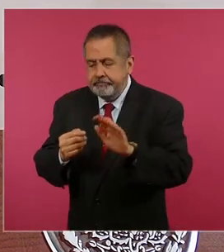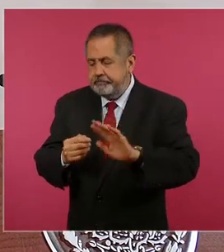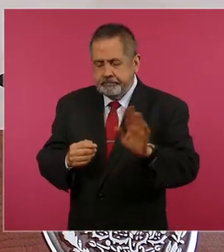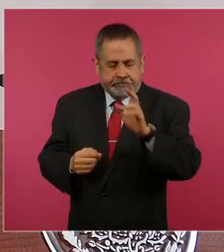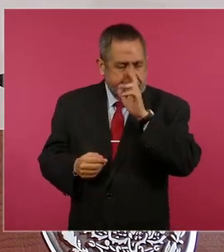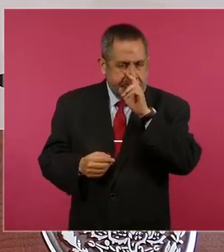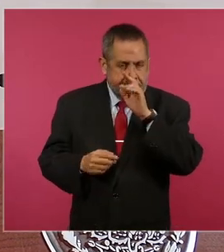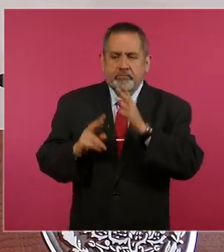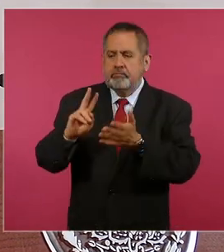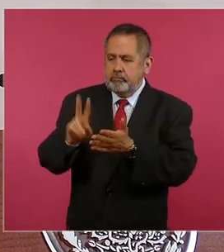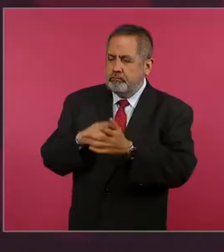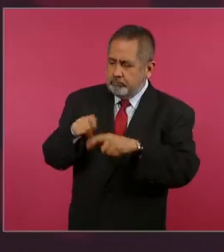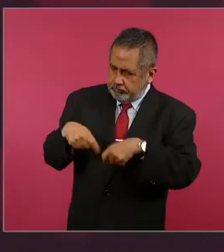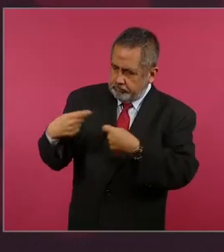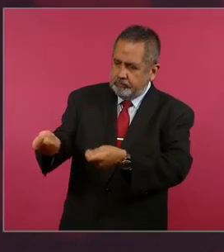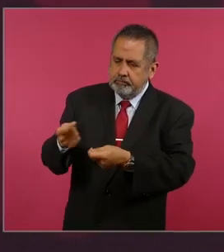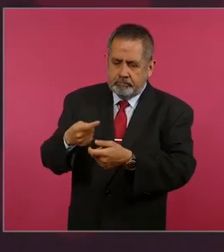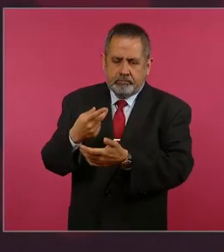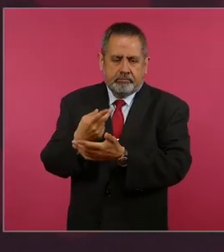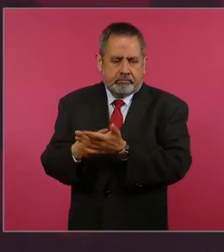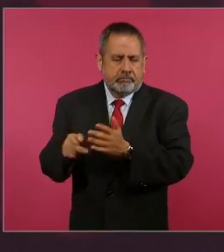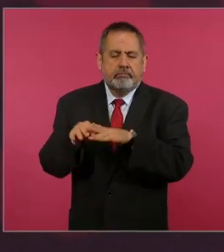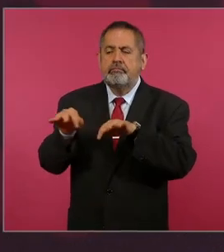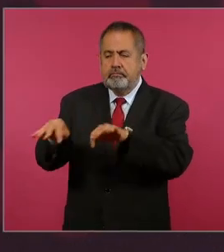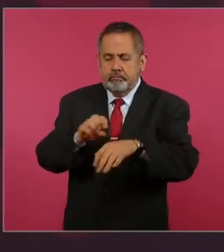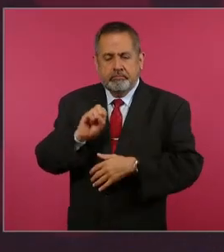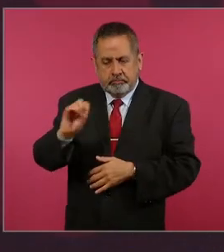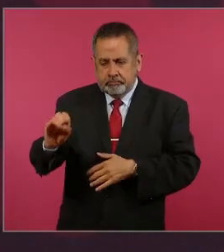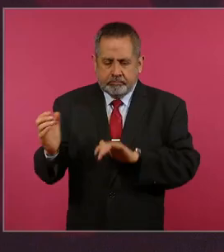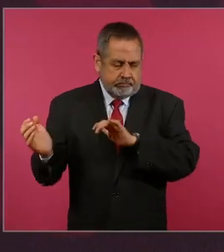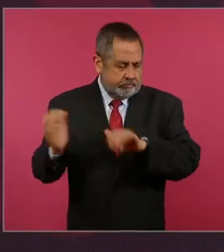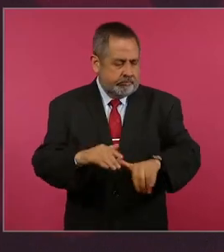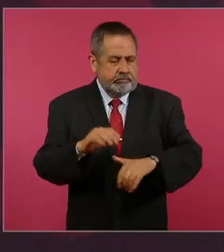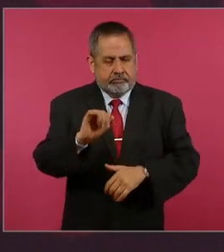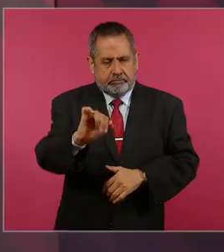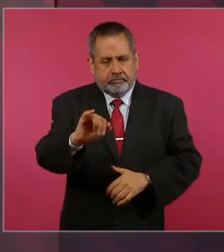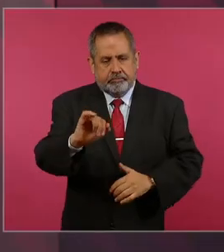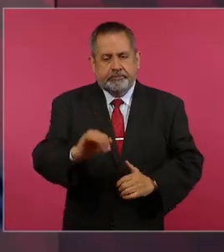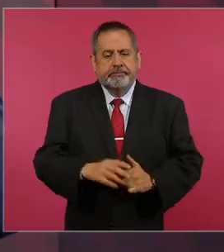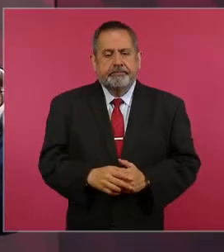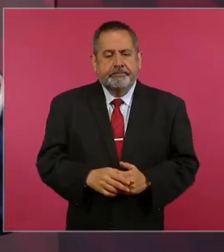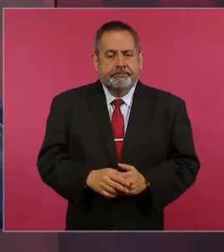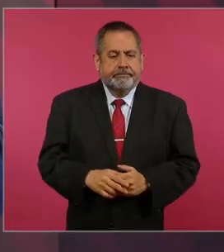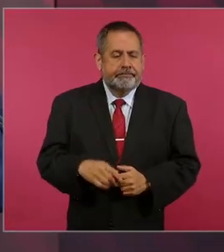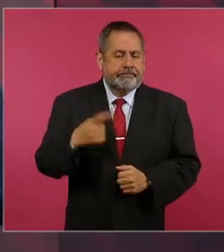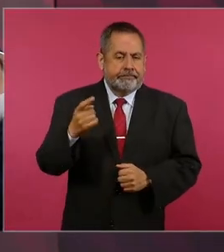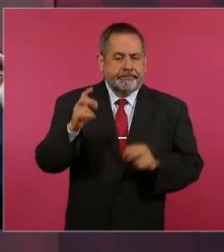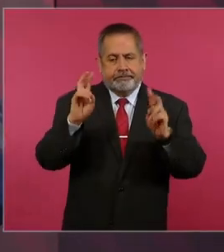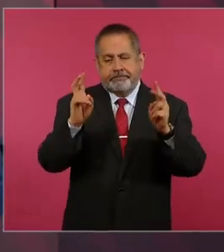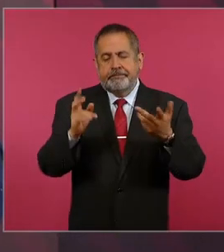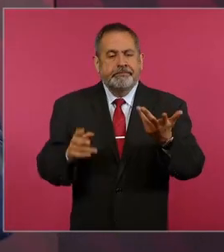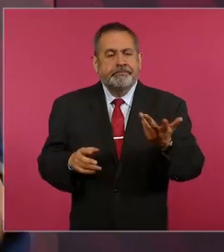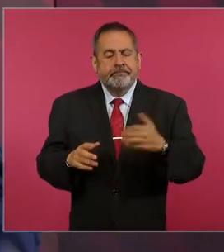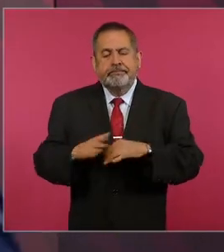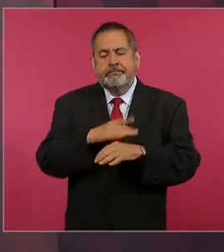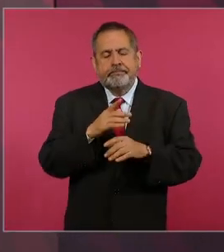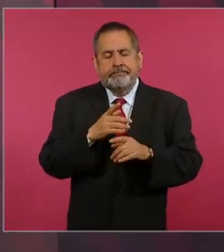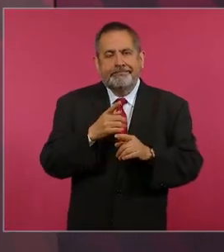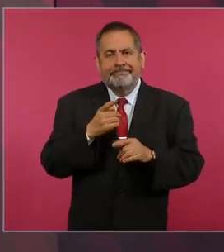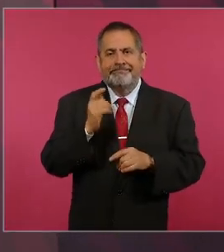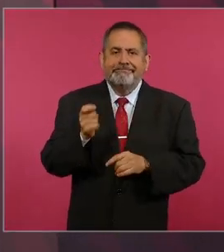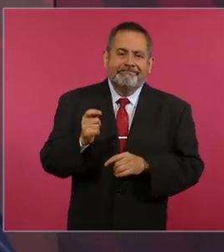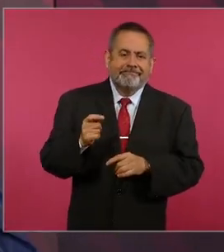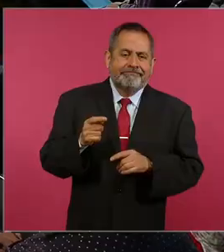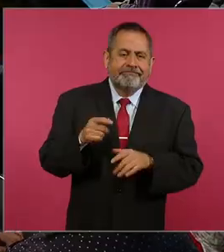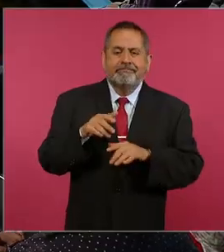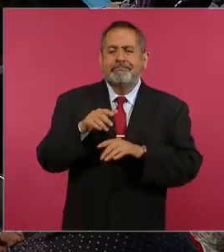a recontratar. O sea, como parte de los temas, porque son asuntos